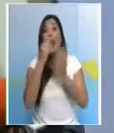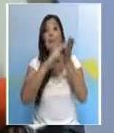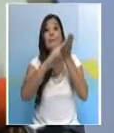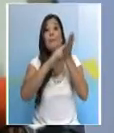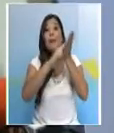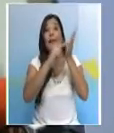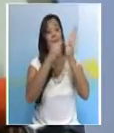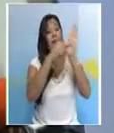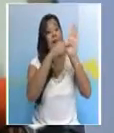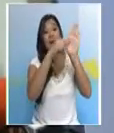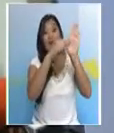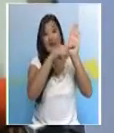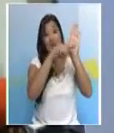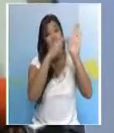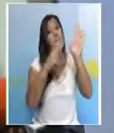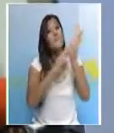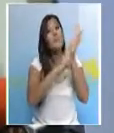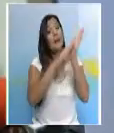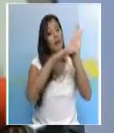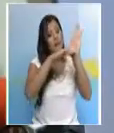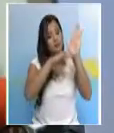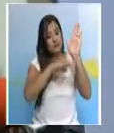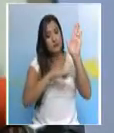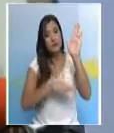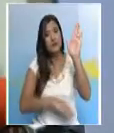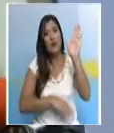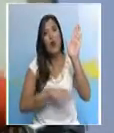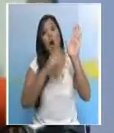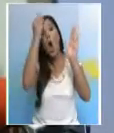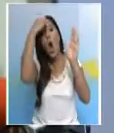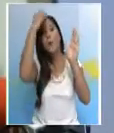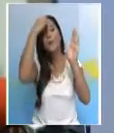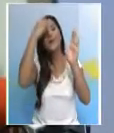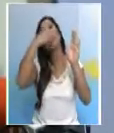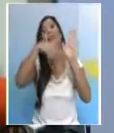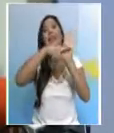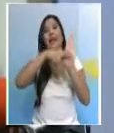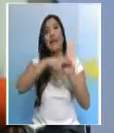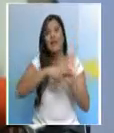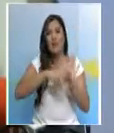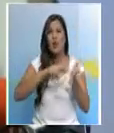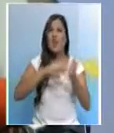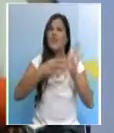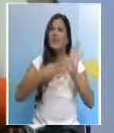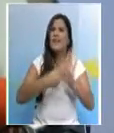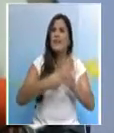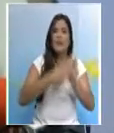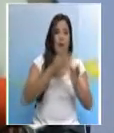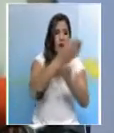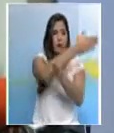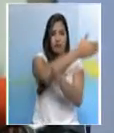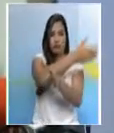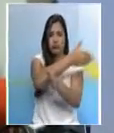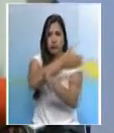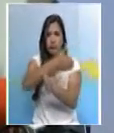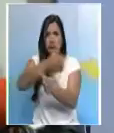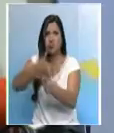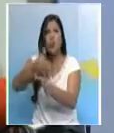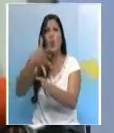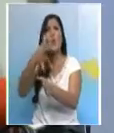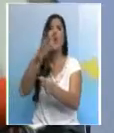observaciones negativas. Eso quiere decir que durante los últimos 60 años, 60 y resto de años, 65 años, tenemos ahí 67